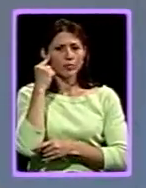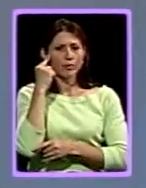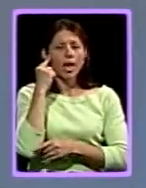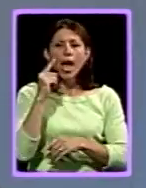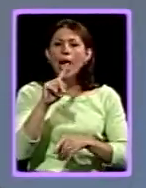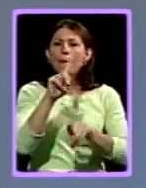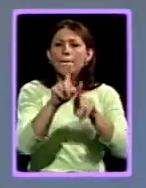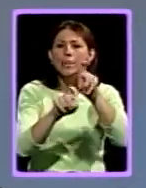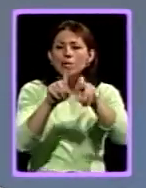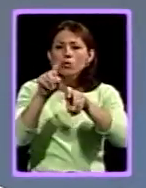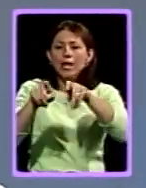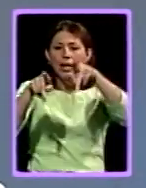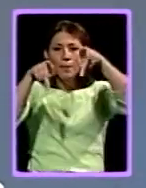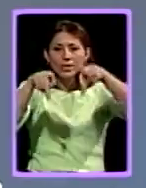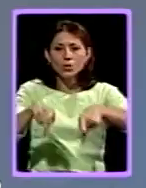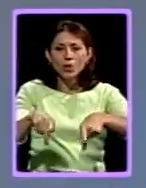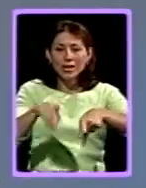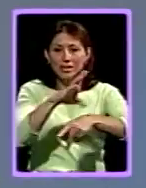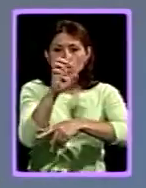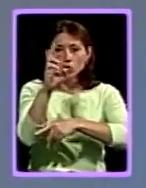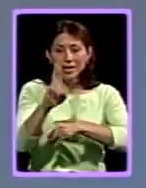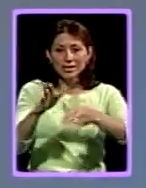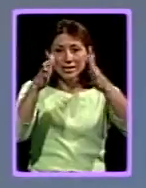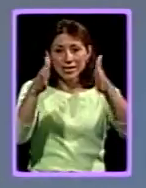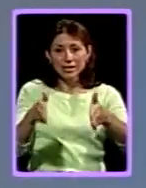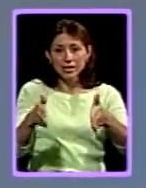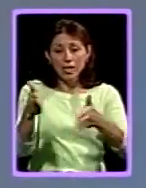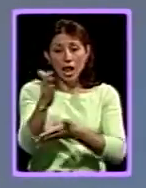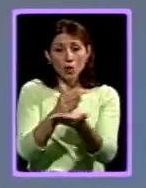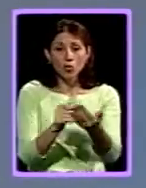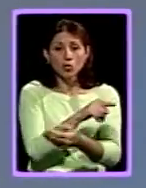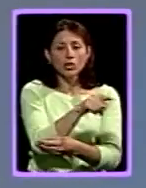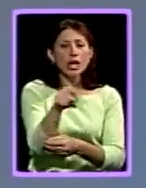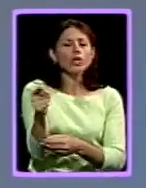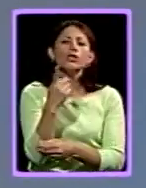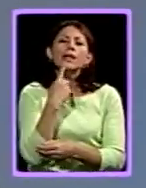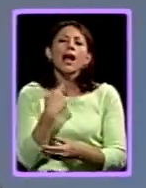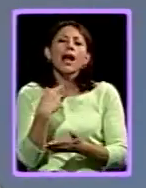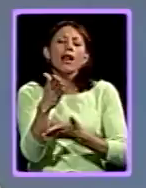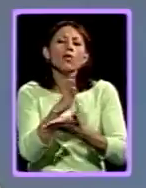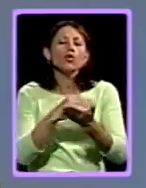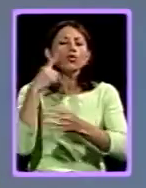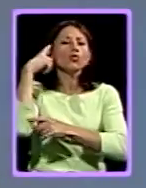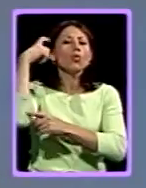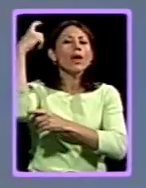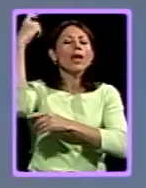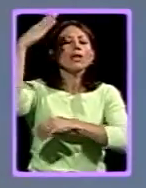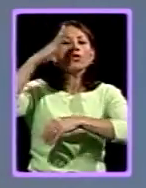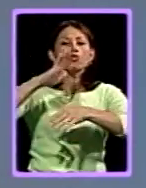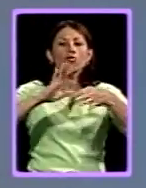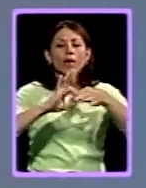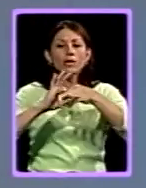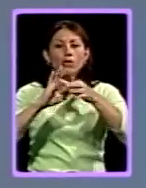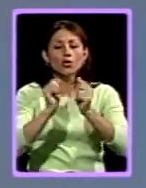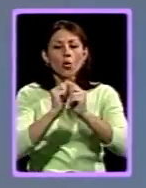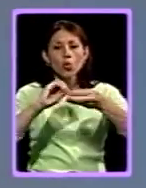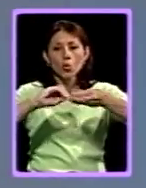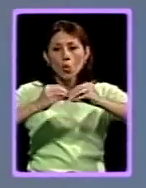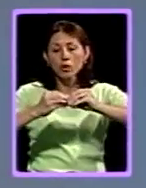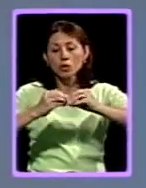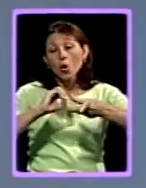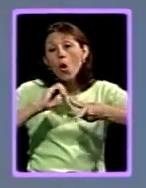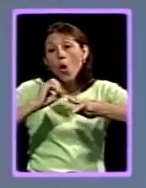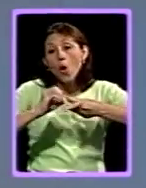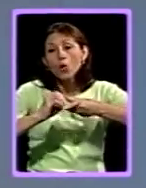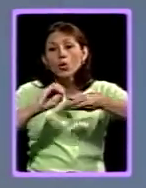Costa Rica, pues algunos nos darán ideas de sueños, de números que han tenido, ¿verdad? O números que ellos prefieren, digamos, de números